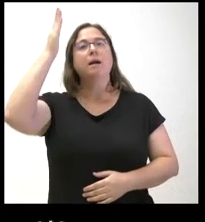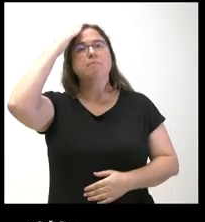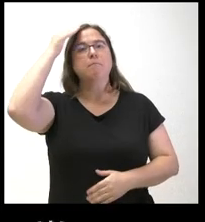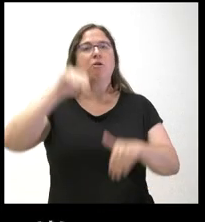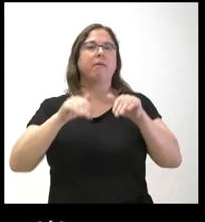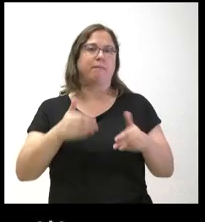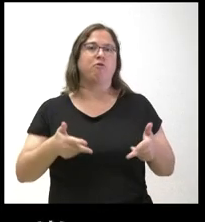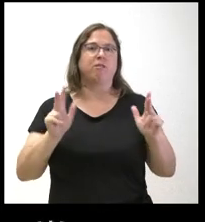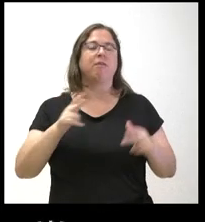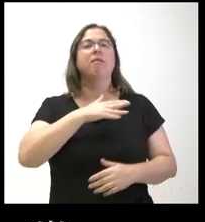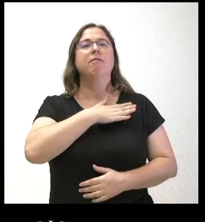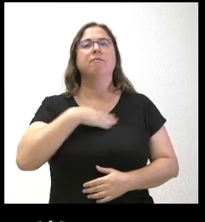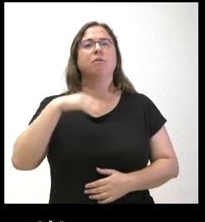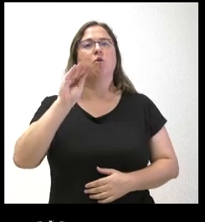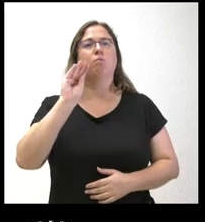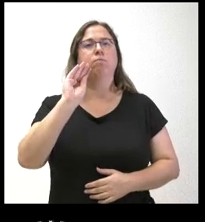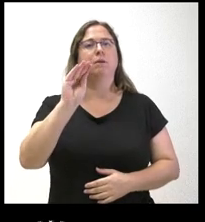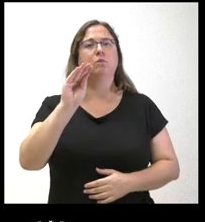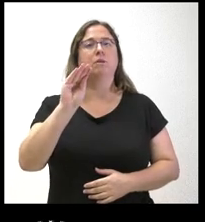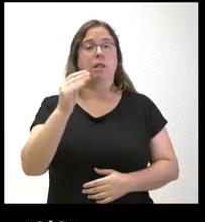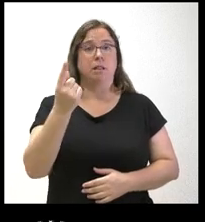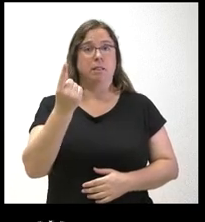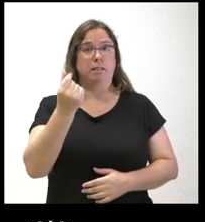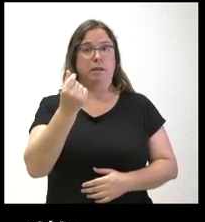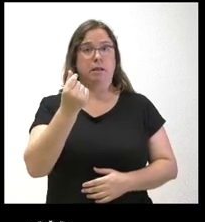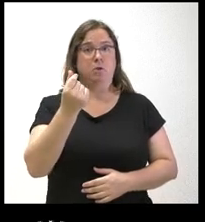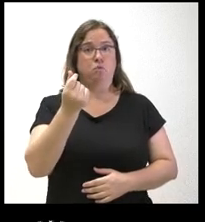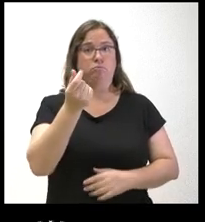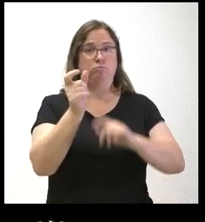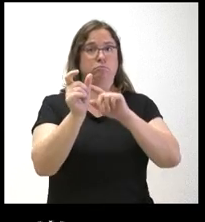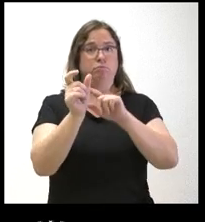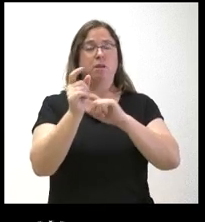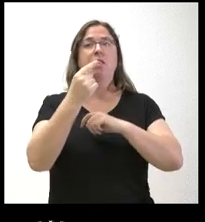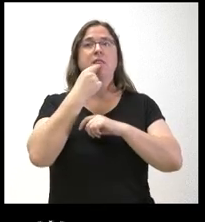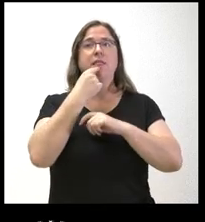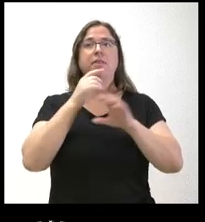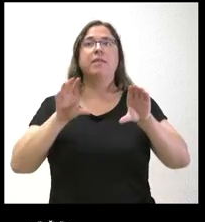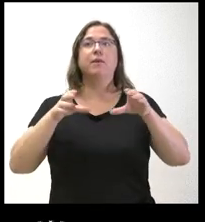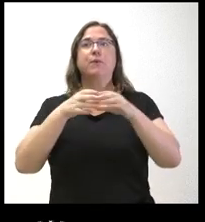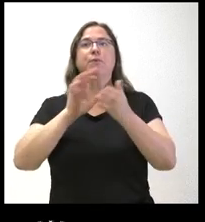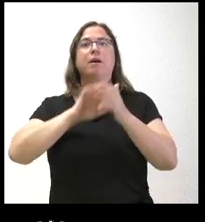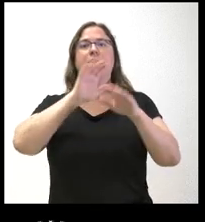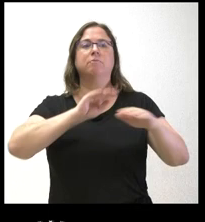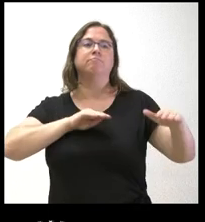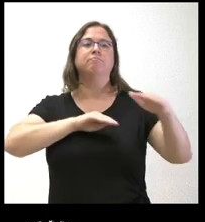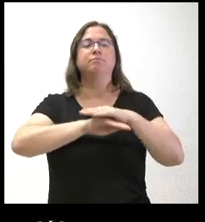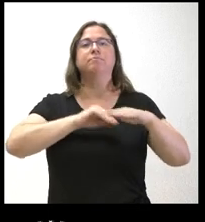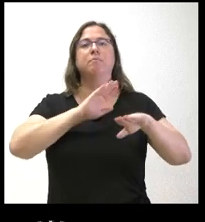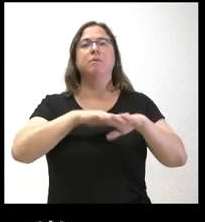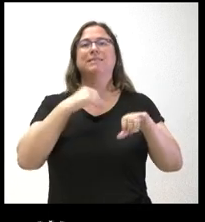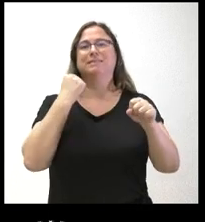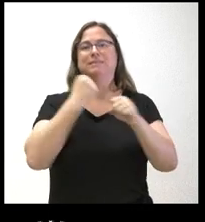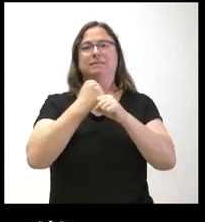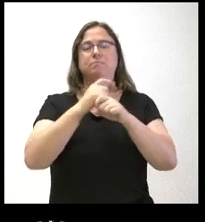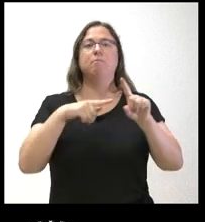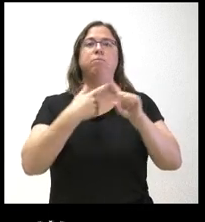quería preguntarle porque ese dinero que dice usted que la junta emplea en los trabajos en el